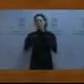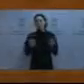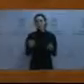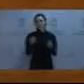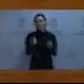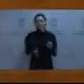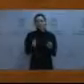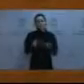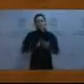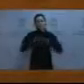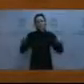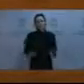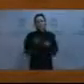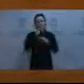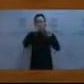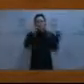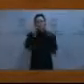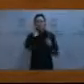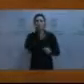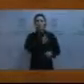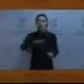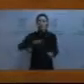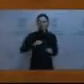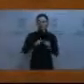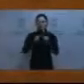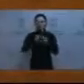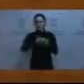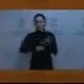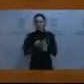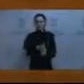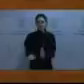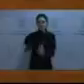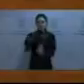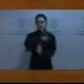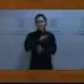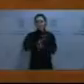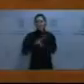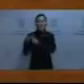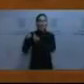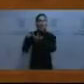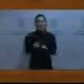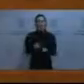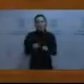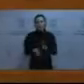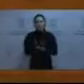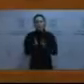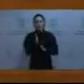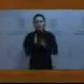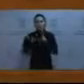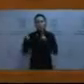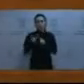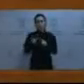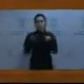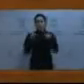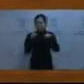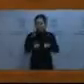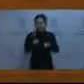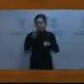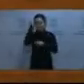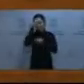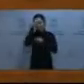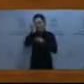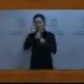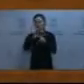de una actuación pública o privada que se elabora anticipadamente para dirigirla y encauzarla. Y ahí sí creo que la cultura